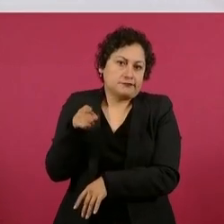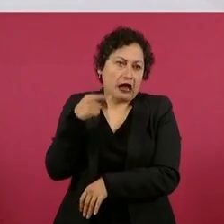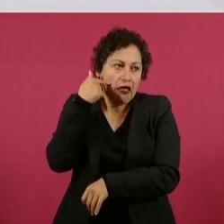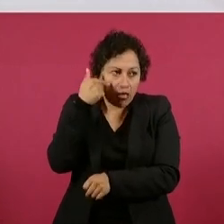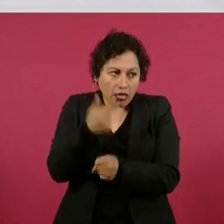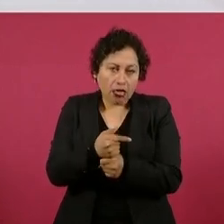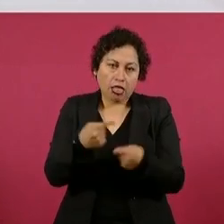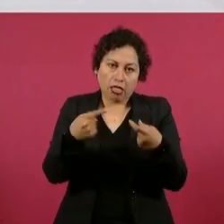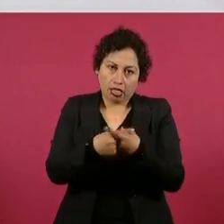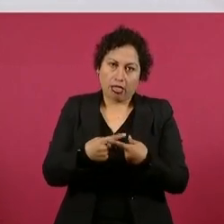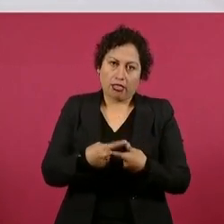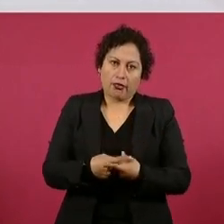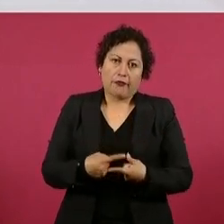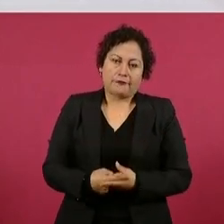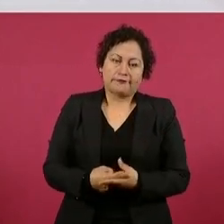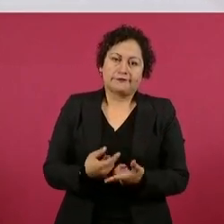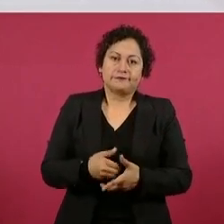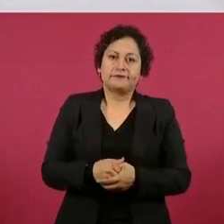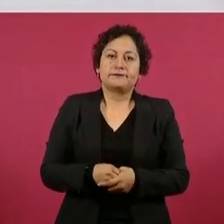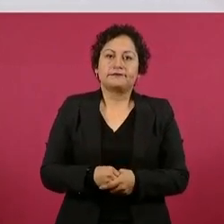Que bueno,